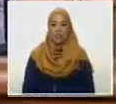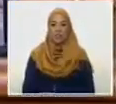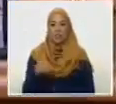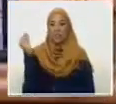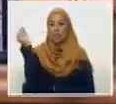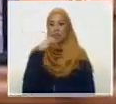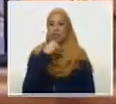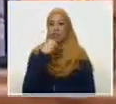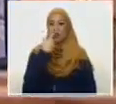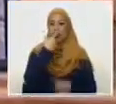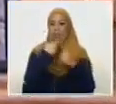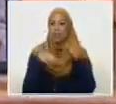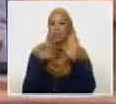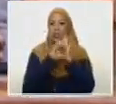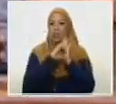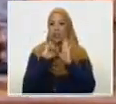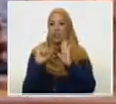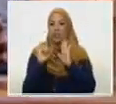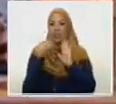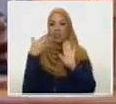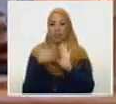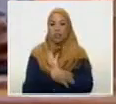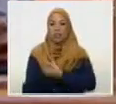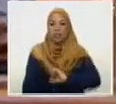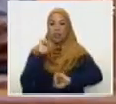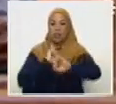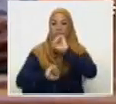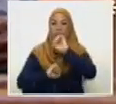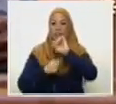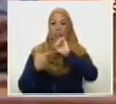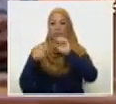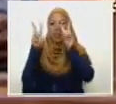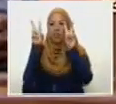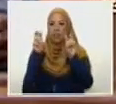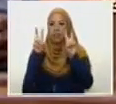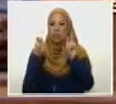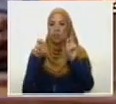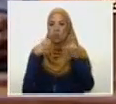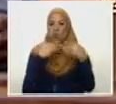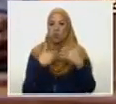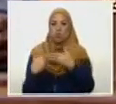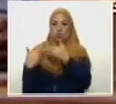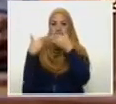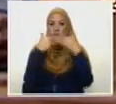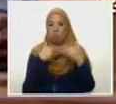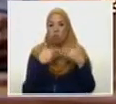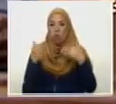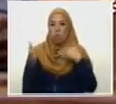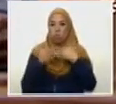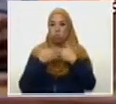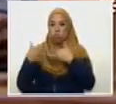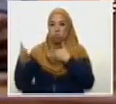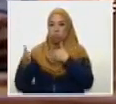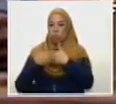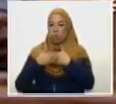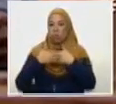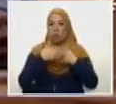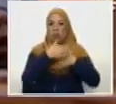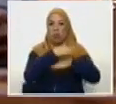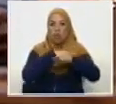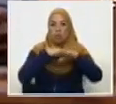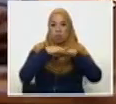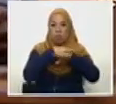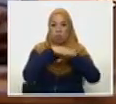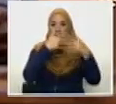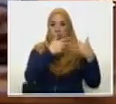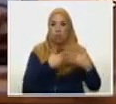Acuerdo constituyente en rechazo a los nuevos ataques y bloqueos del gobierno de los Estados